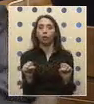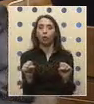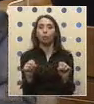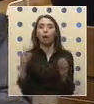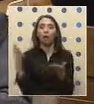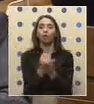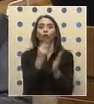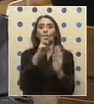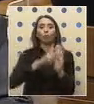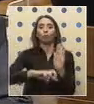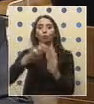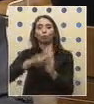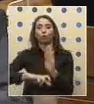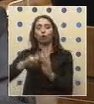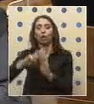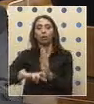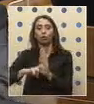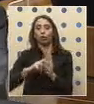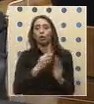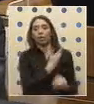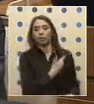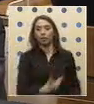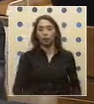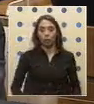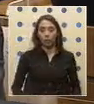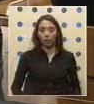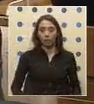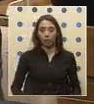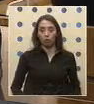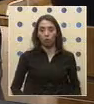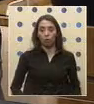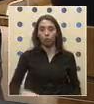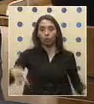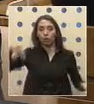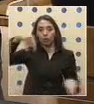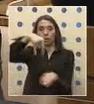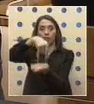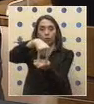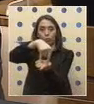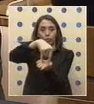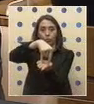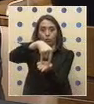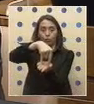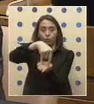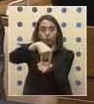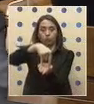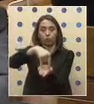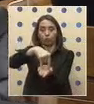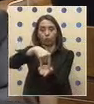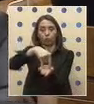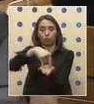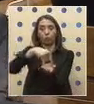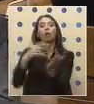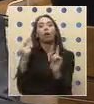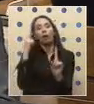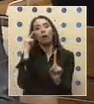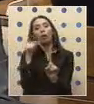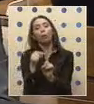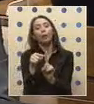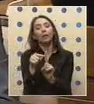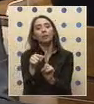adelante los proyectos que el gobierno tiene incorporado en el Parlamento, con el propósito de